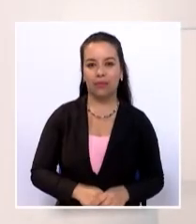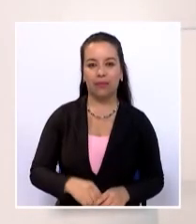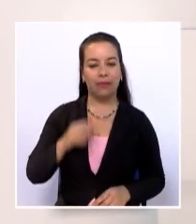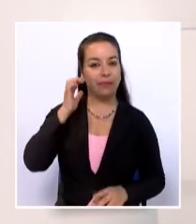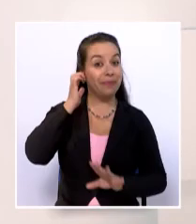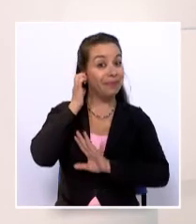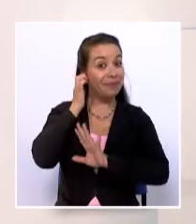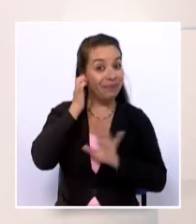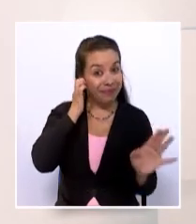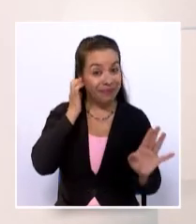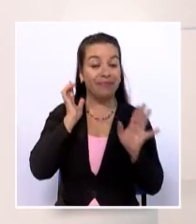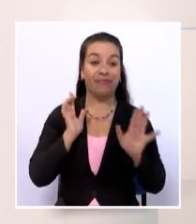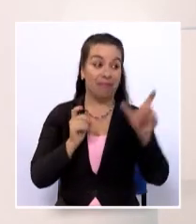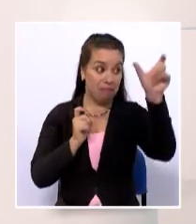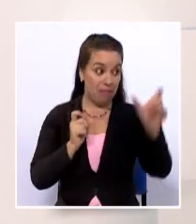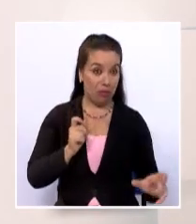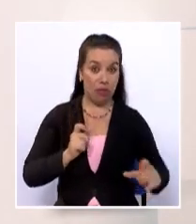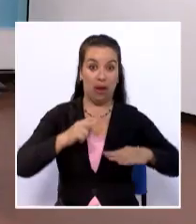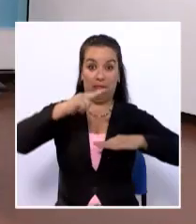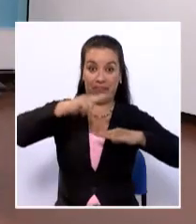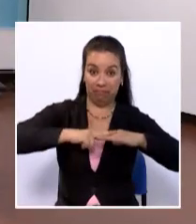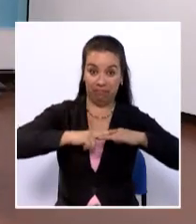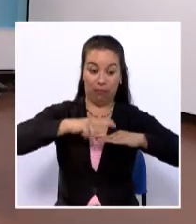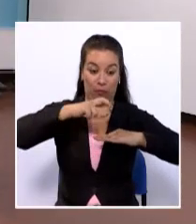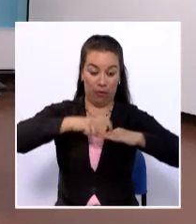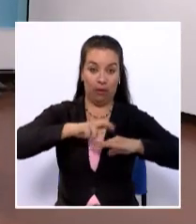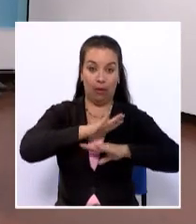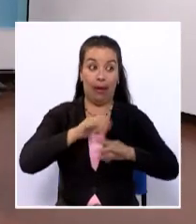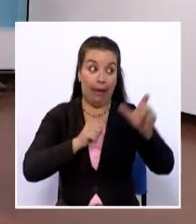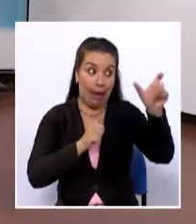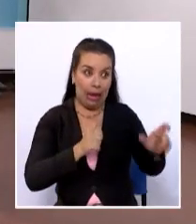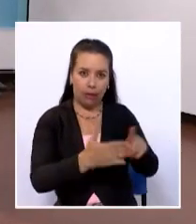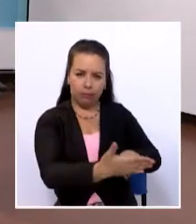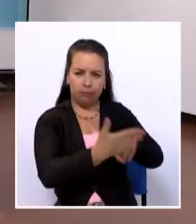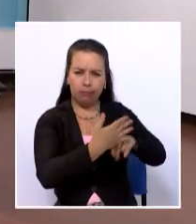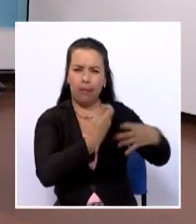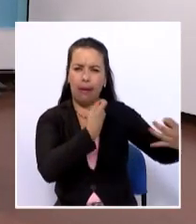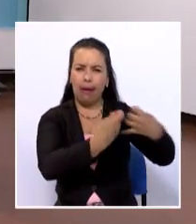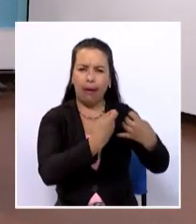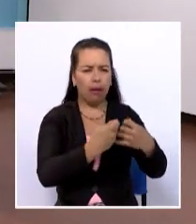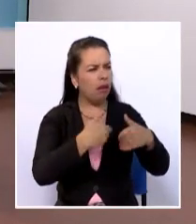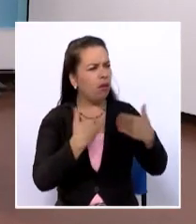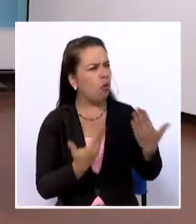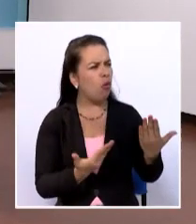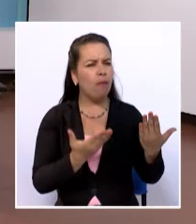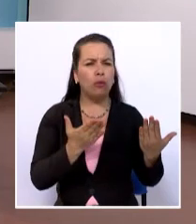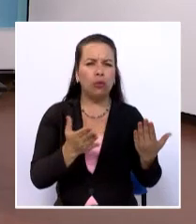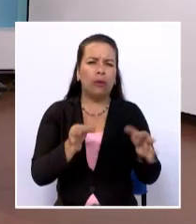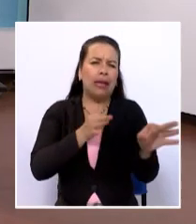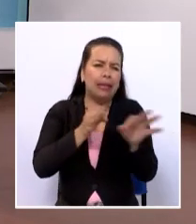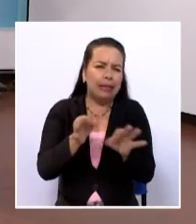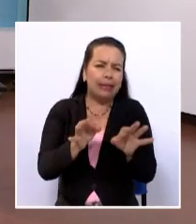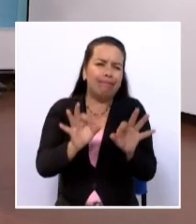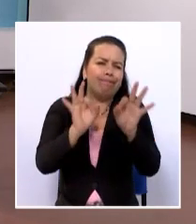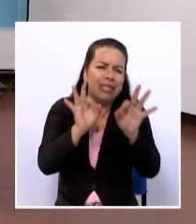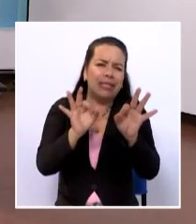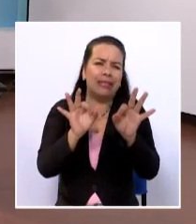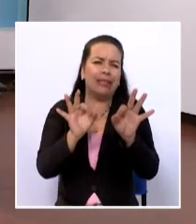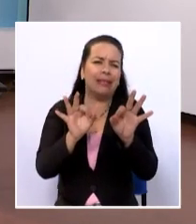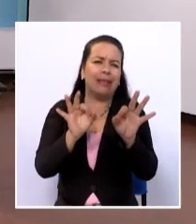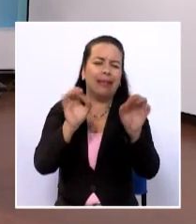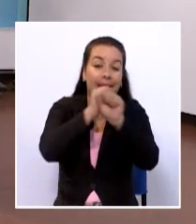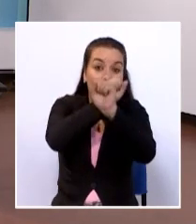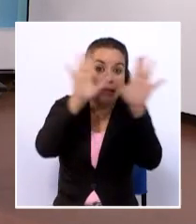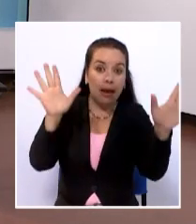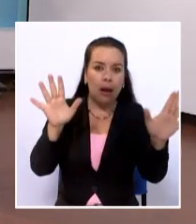bueno ya tenemos nuestro paciente en nuestra rodilla el doctor nos va a tratar de explicar de la manera más concisa y precisa qué es